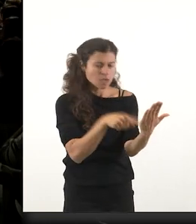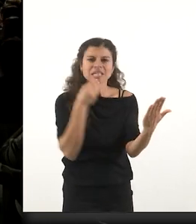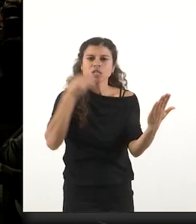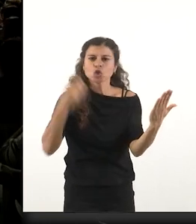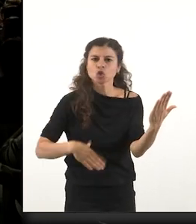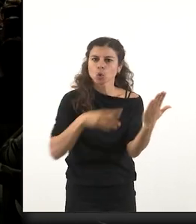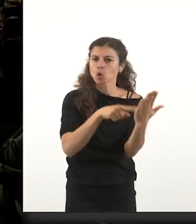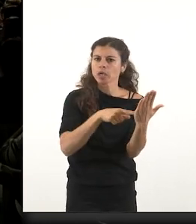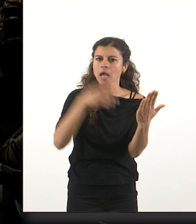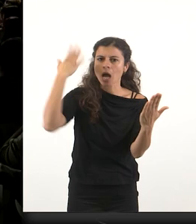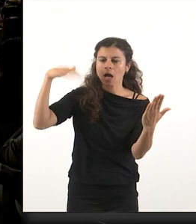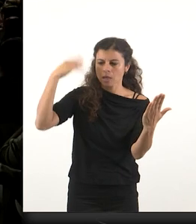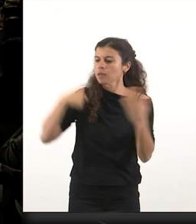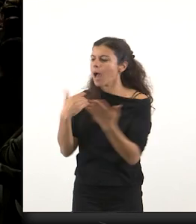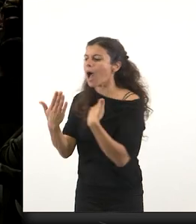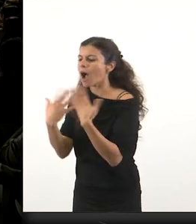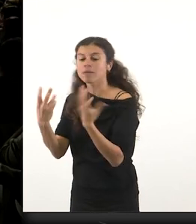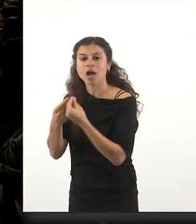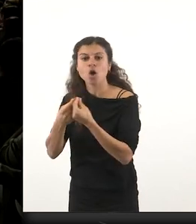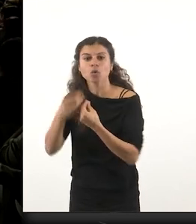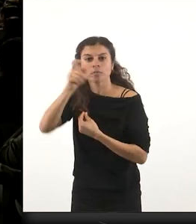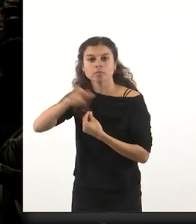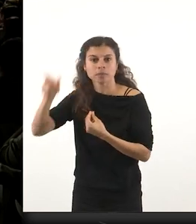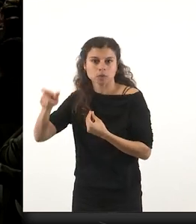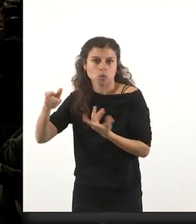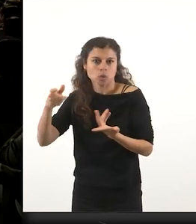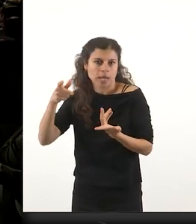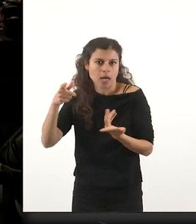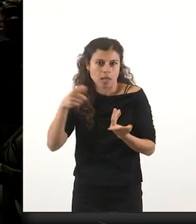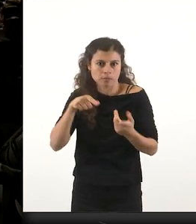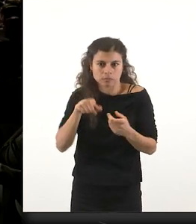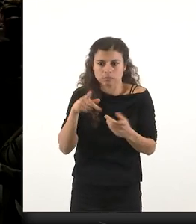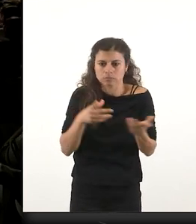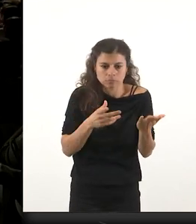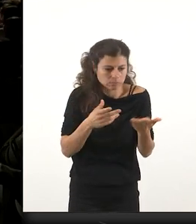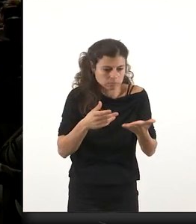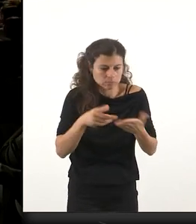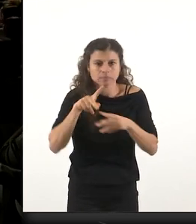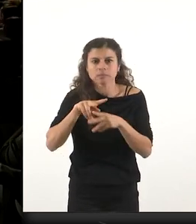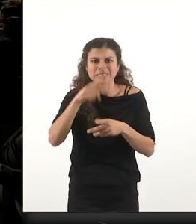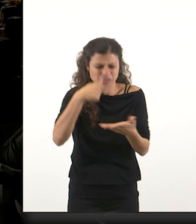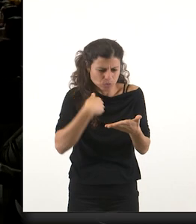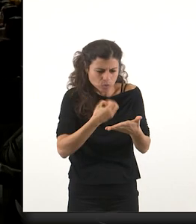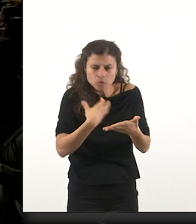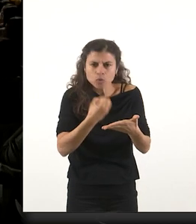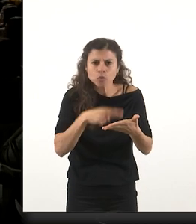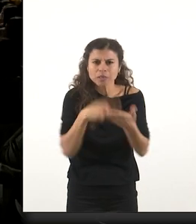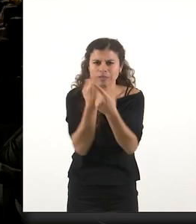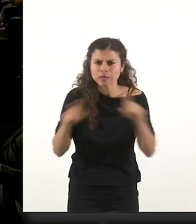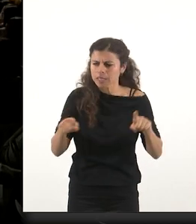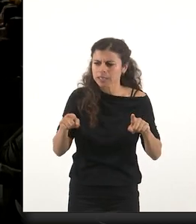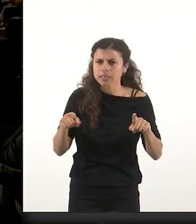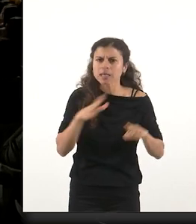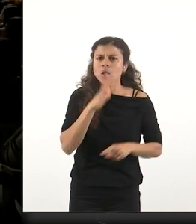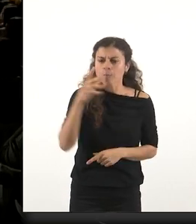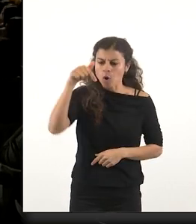empecé a hablar con gente de los pueblos originarios, ¿no? Y digo, ¿y a mí por qué no me han contado esto, tío? Porque la historia oficial, la que se